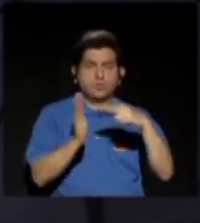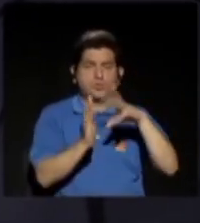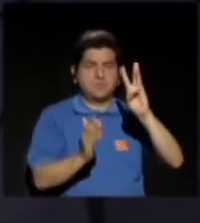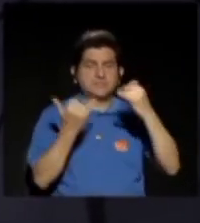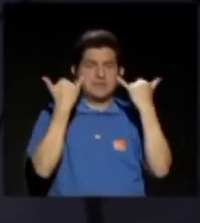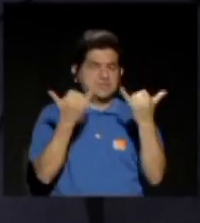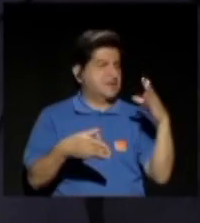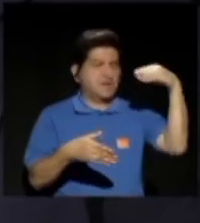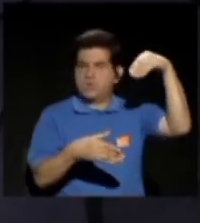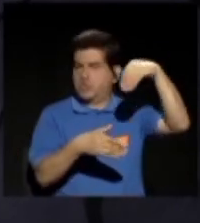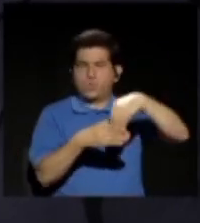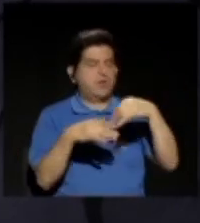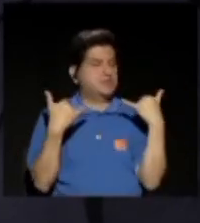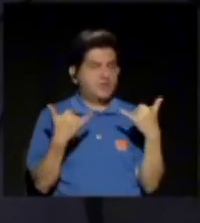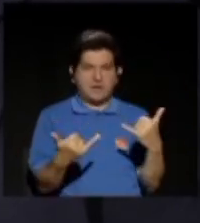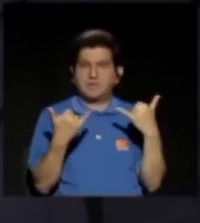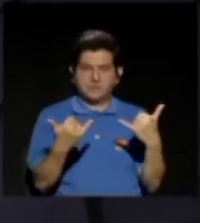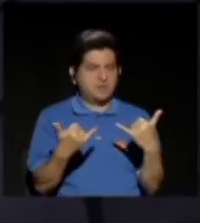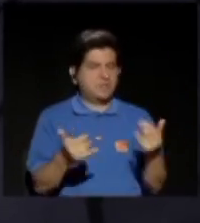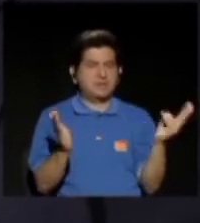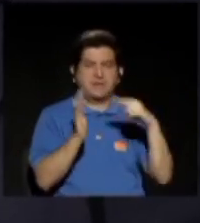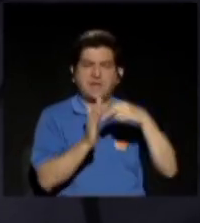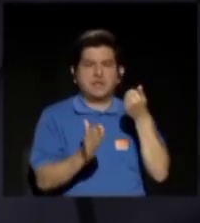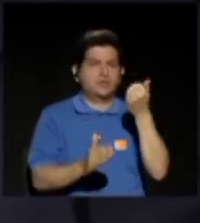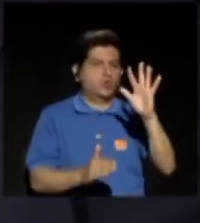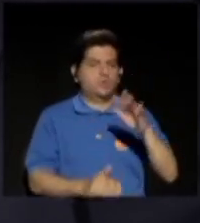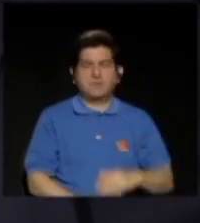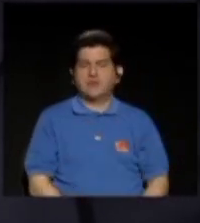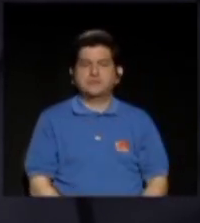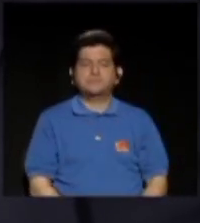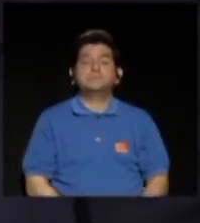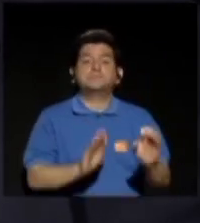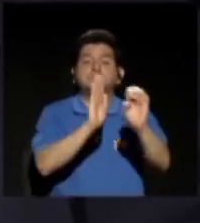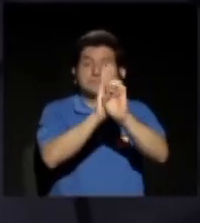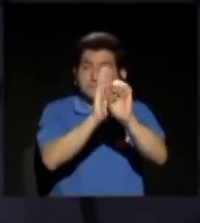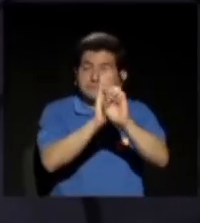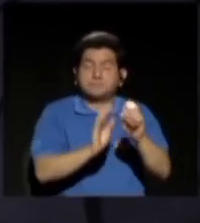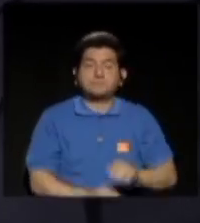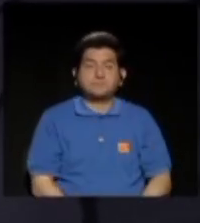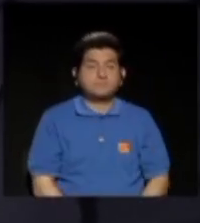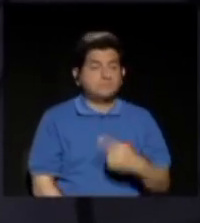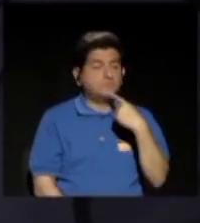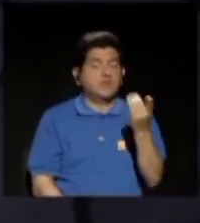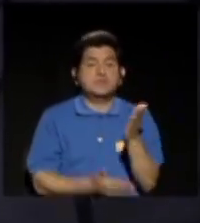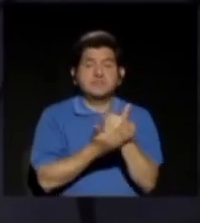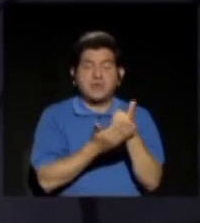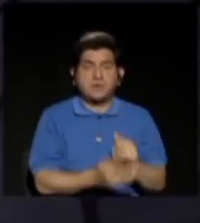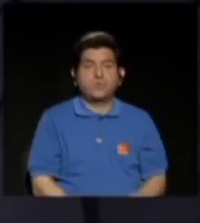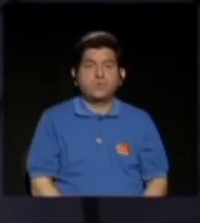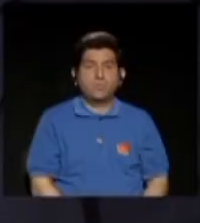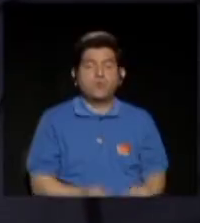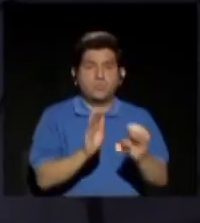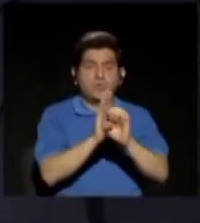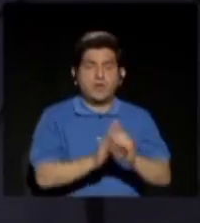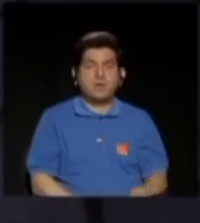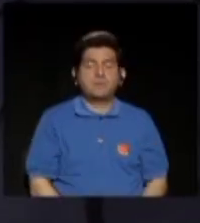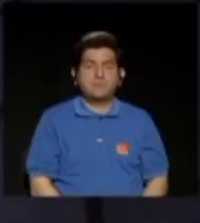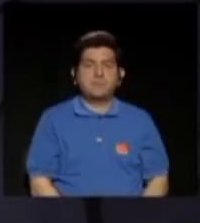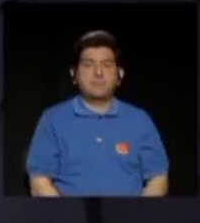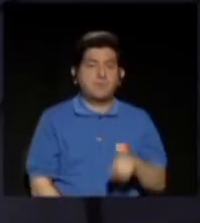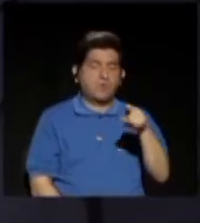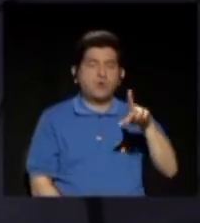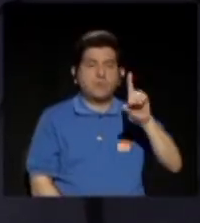en la canasta del índice de junio 2015. Y a manera de ejemplo, podríamos decir alguno como el reproductor de DVD, como